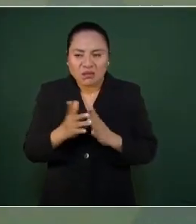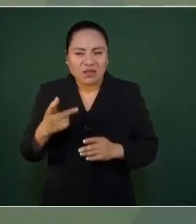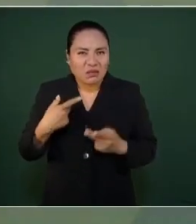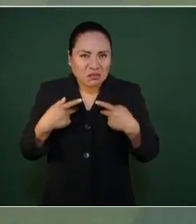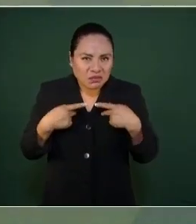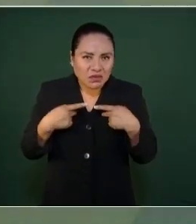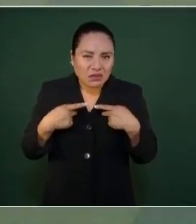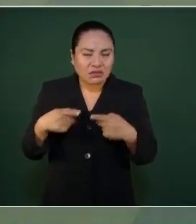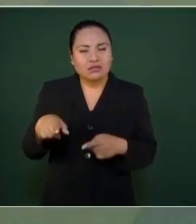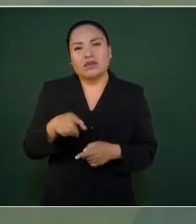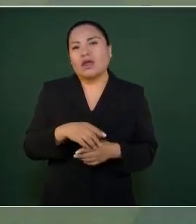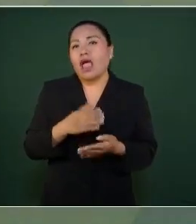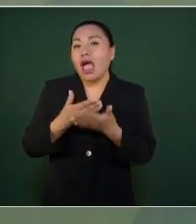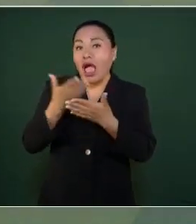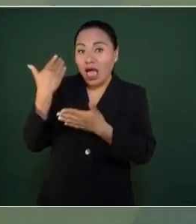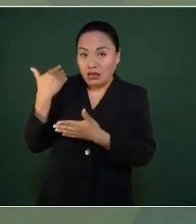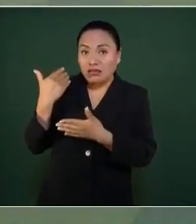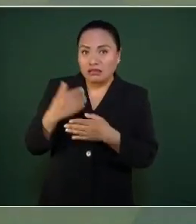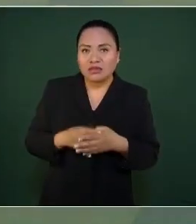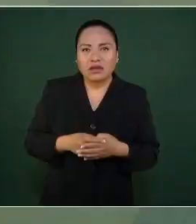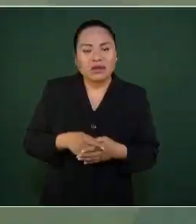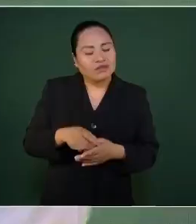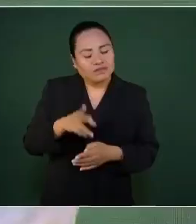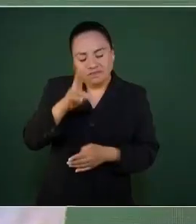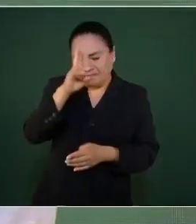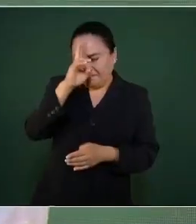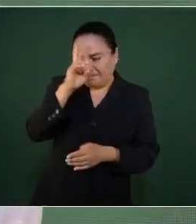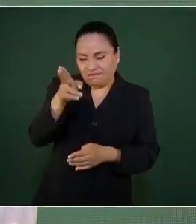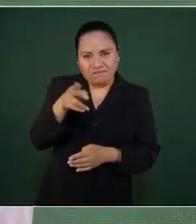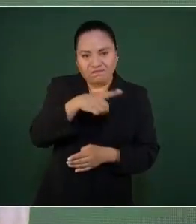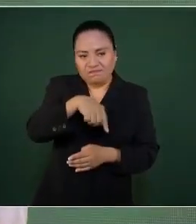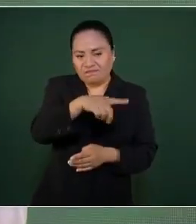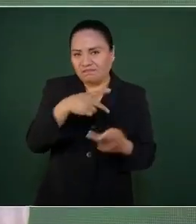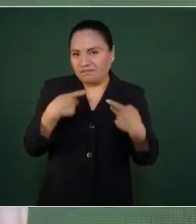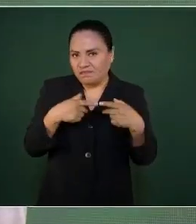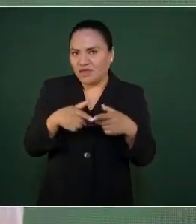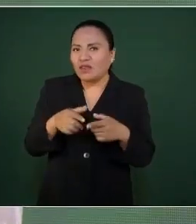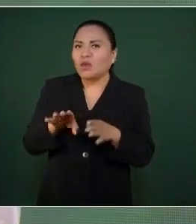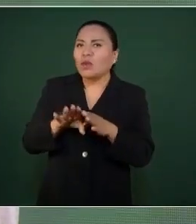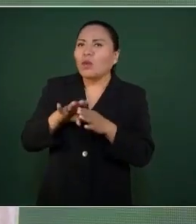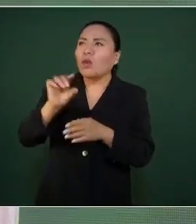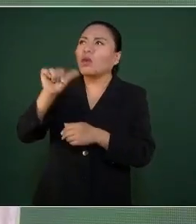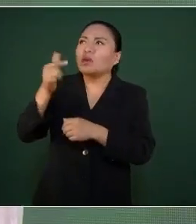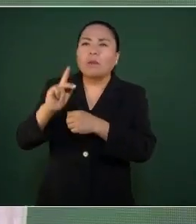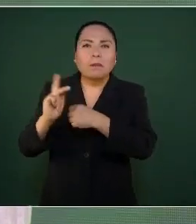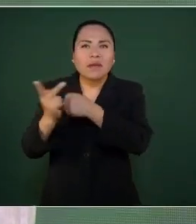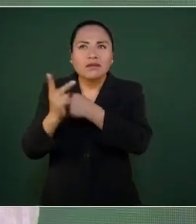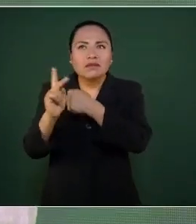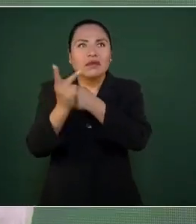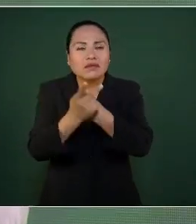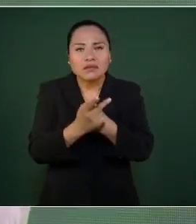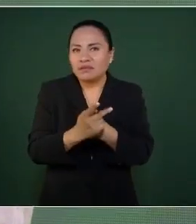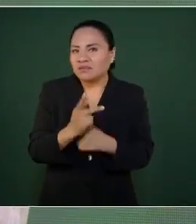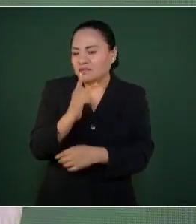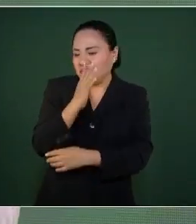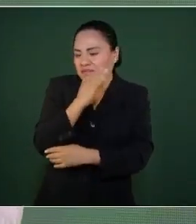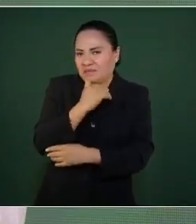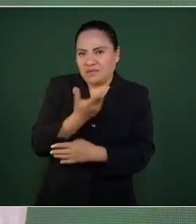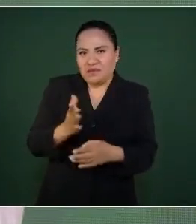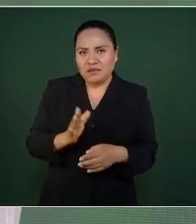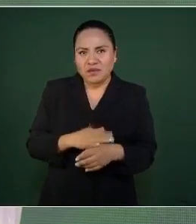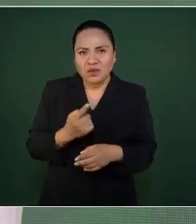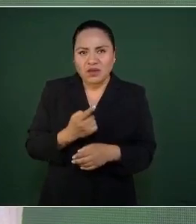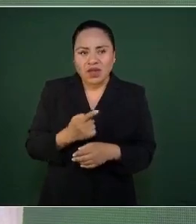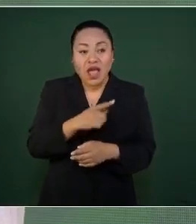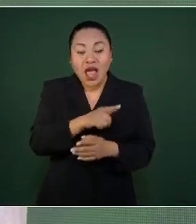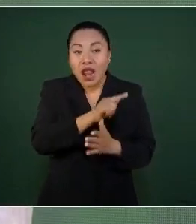estaba prohibido que se compraran las medicinas en el extranjero. Tuvimos que cambiar esa